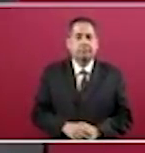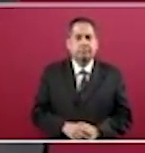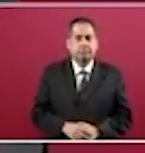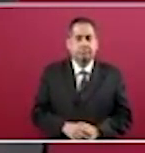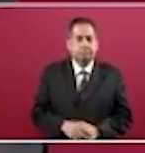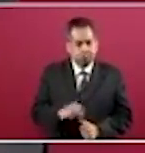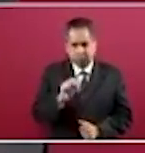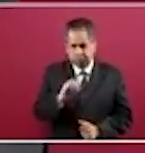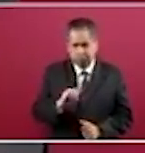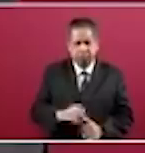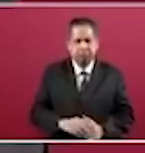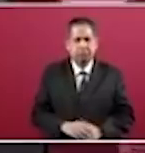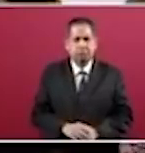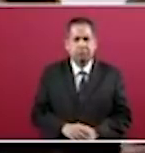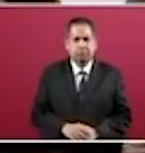¿Sí?